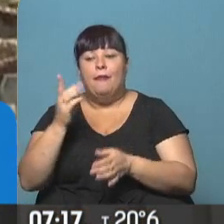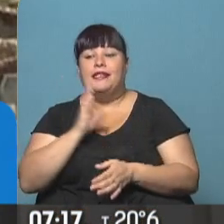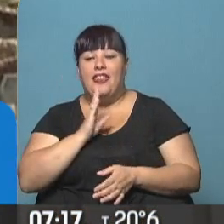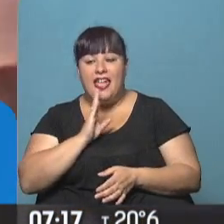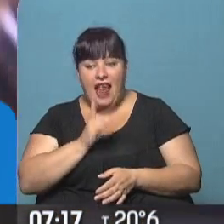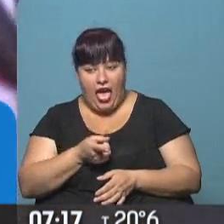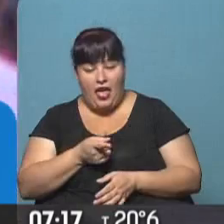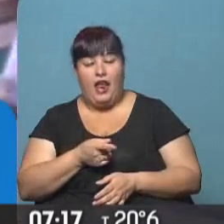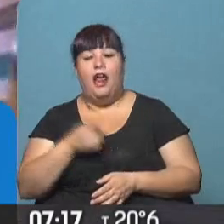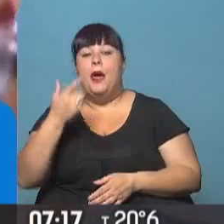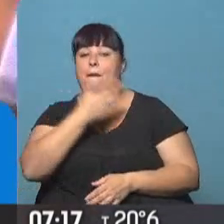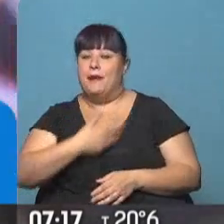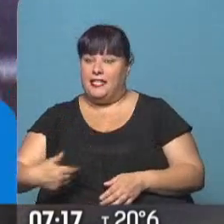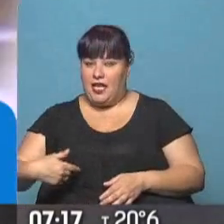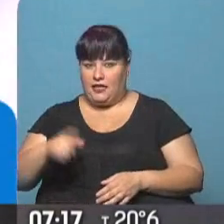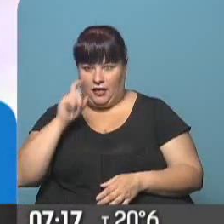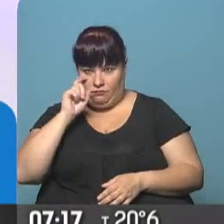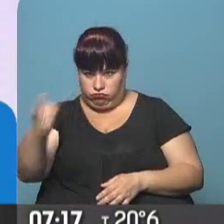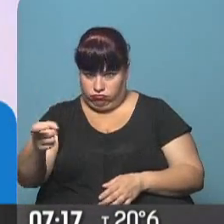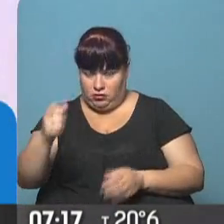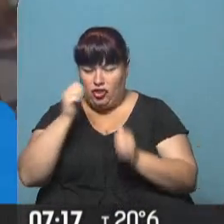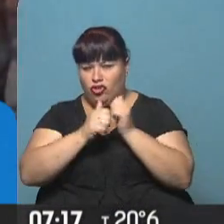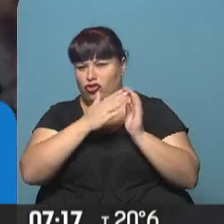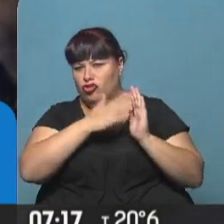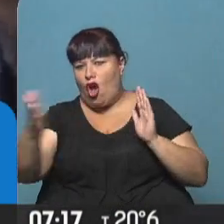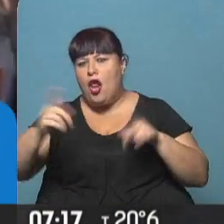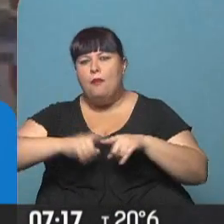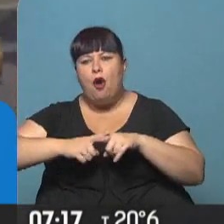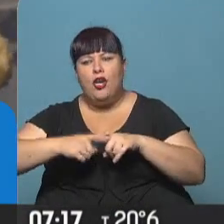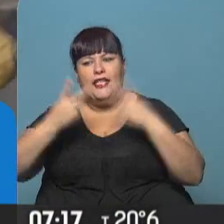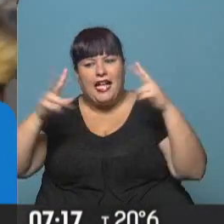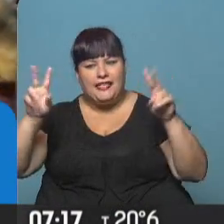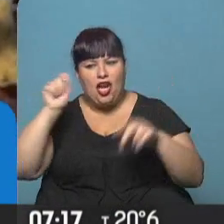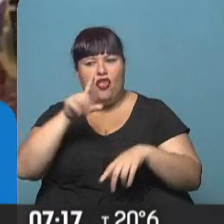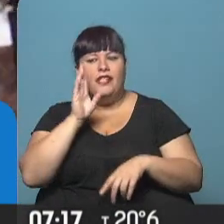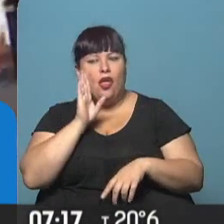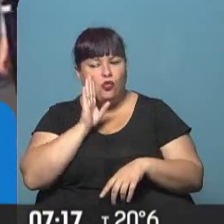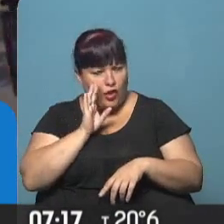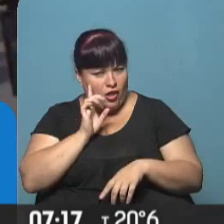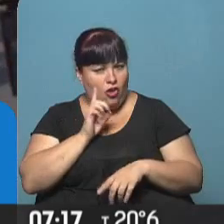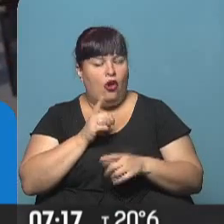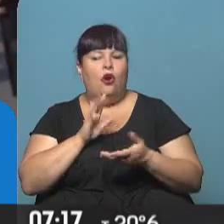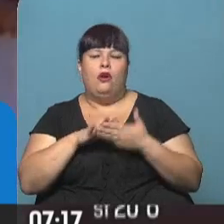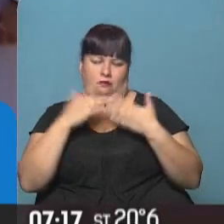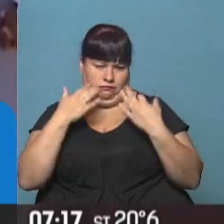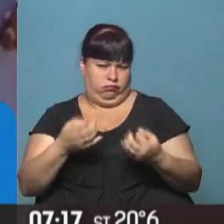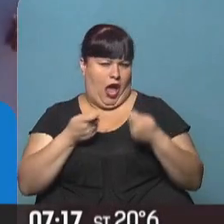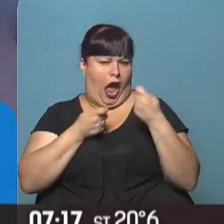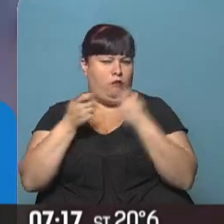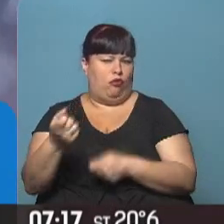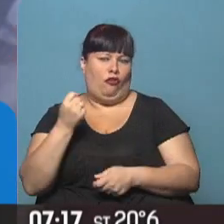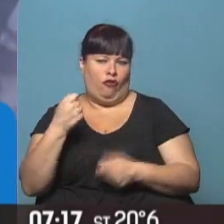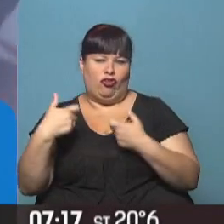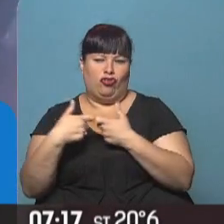israelí, el presidente rompe con una línea histórica de la política exterior de Estados Unidos en un claro respaldo a